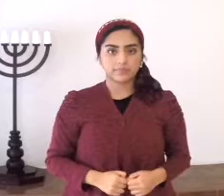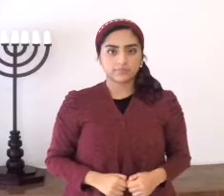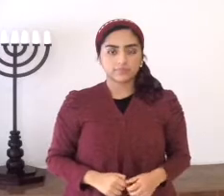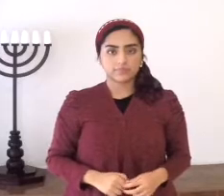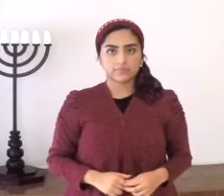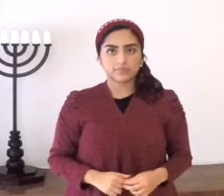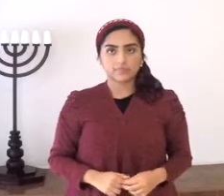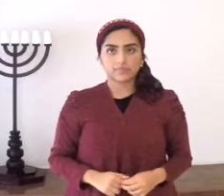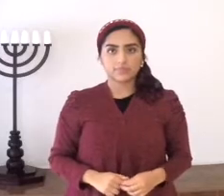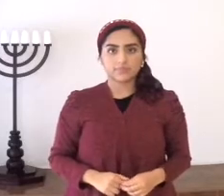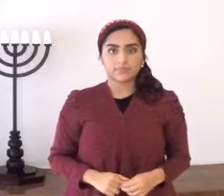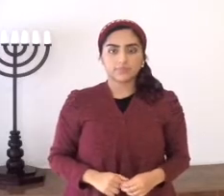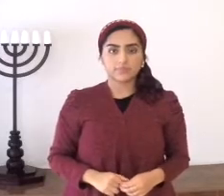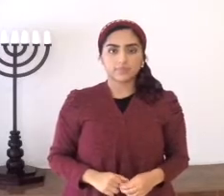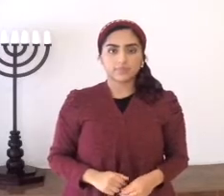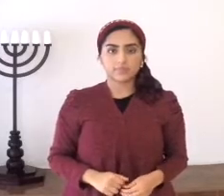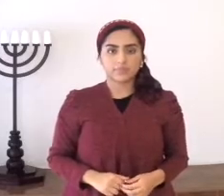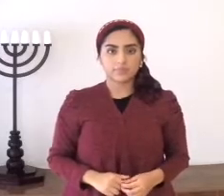amén.